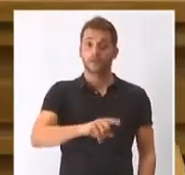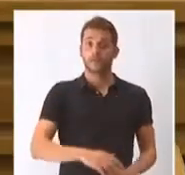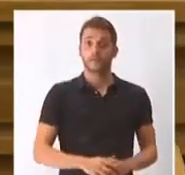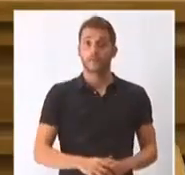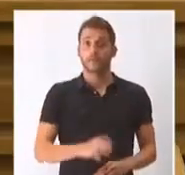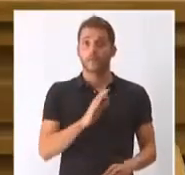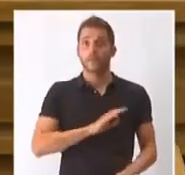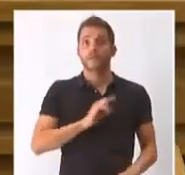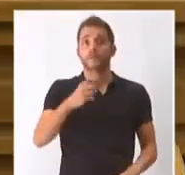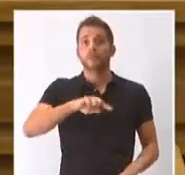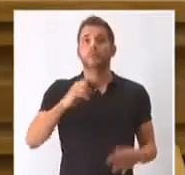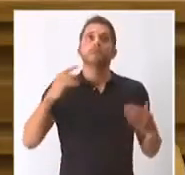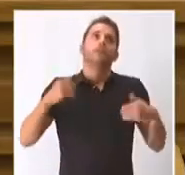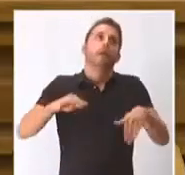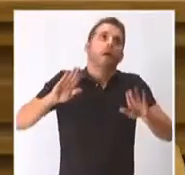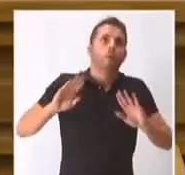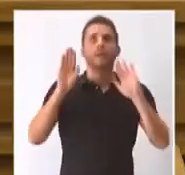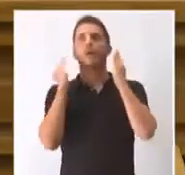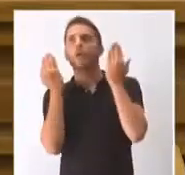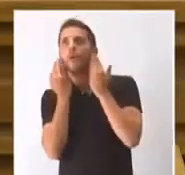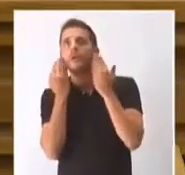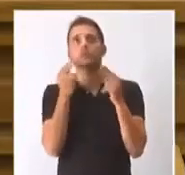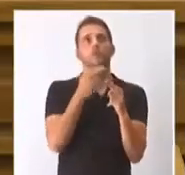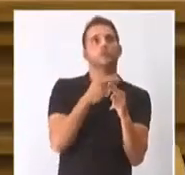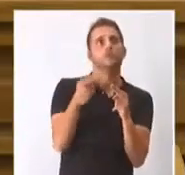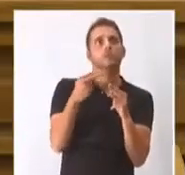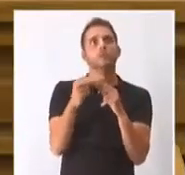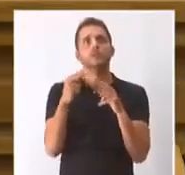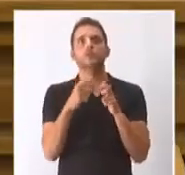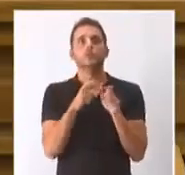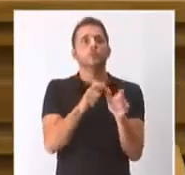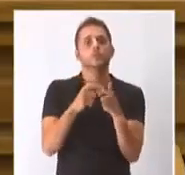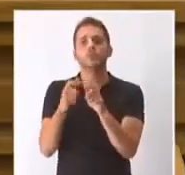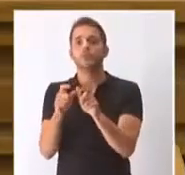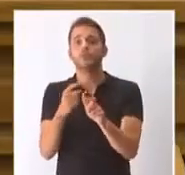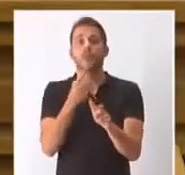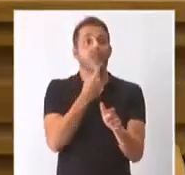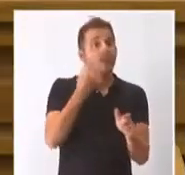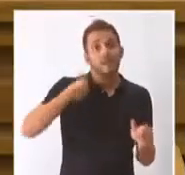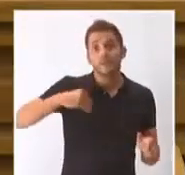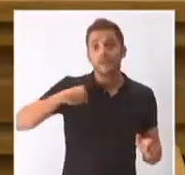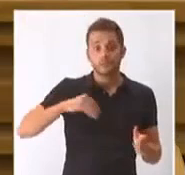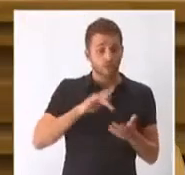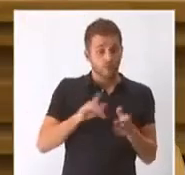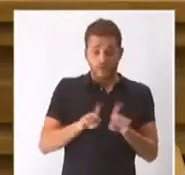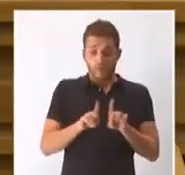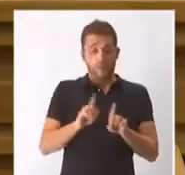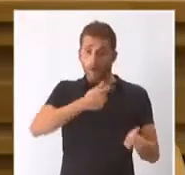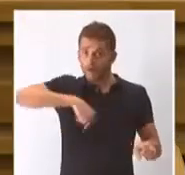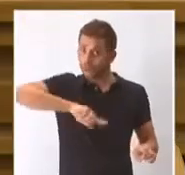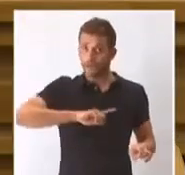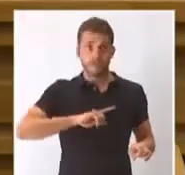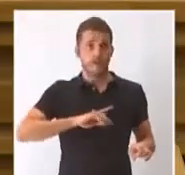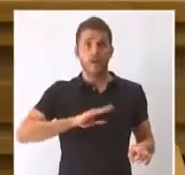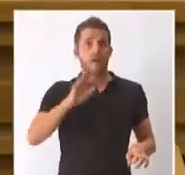aunque haya congresos o no los haya de partido digan de lo mismo que decimos nosotros y yo no se lo he dicho